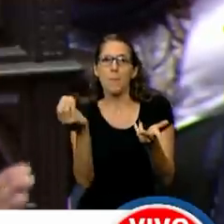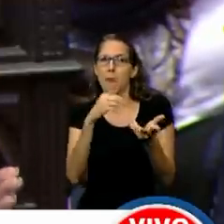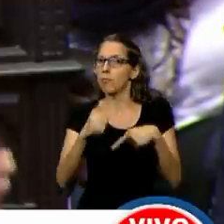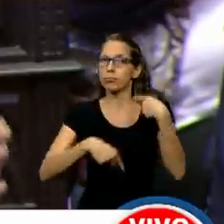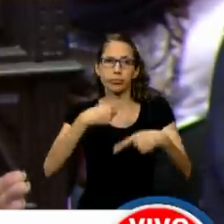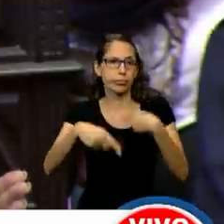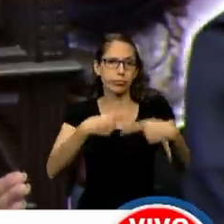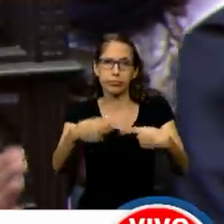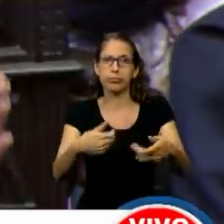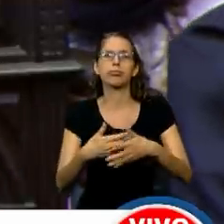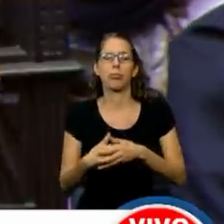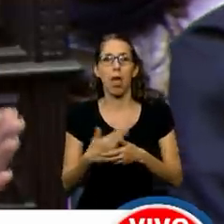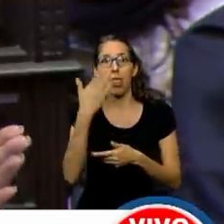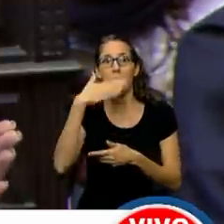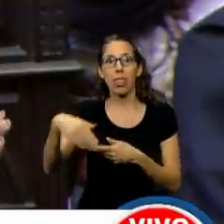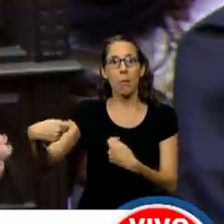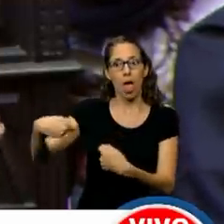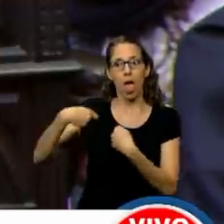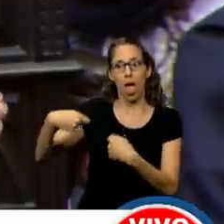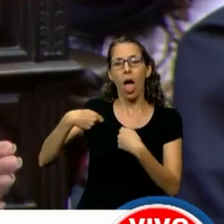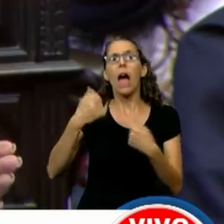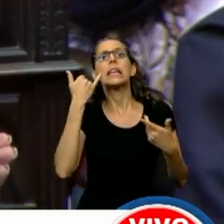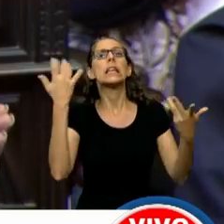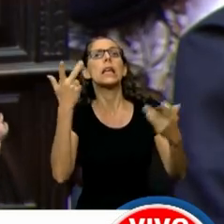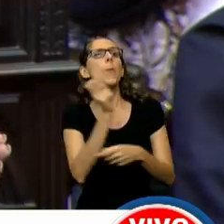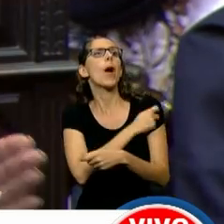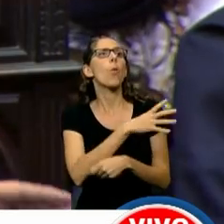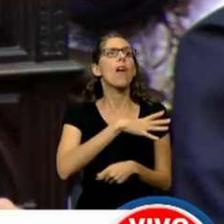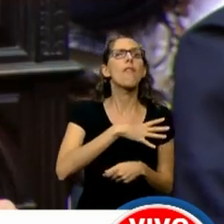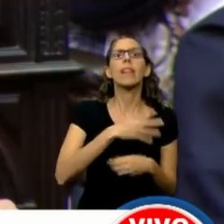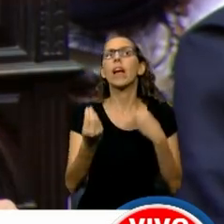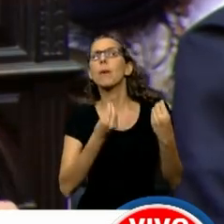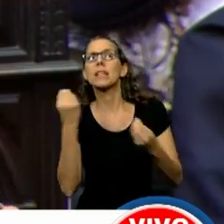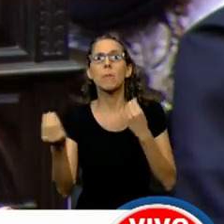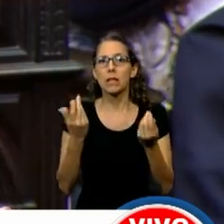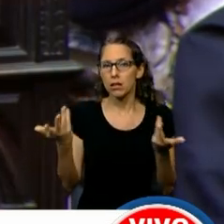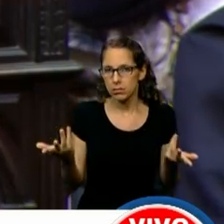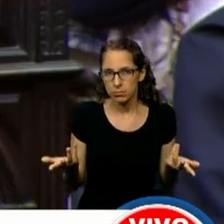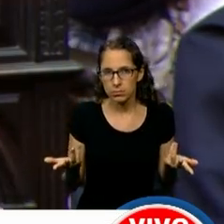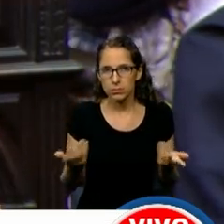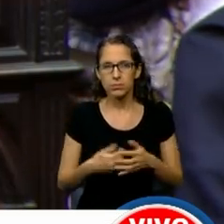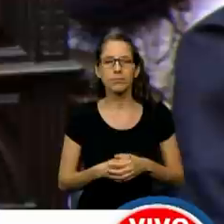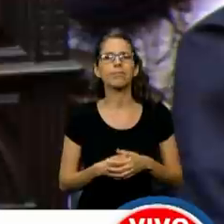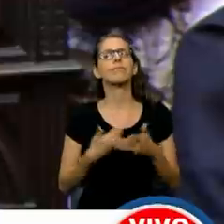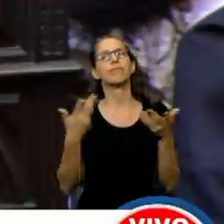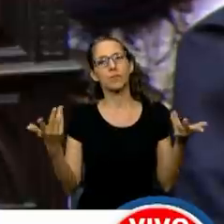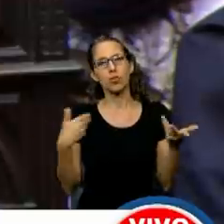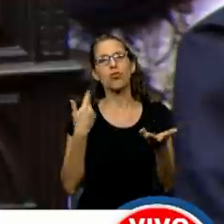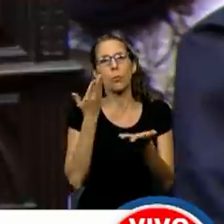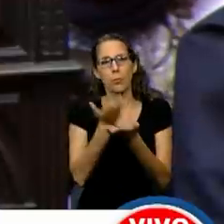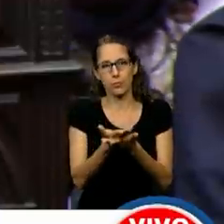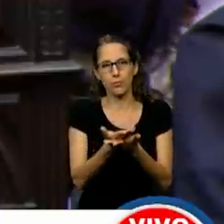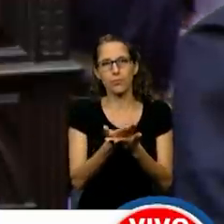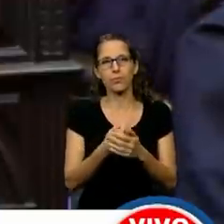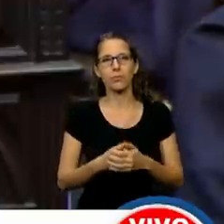después nos apuran y nos dicen porque no está la vacuna porque no lo ponemos la vacuna yo les pido